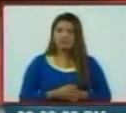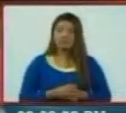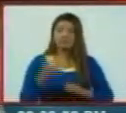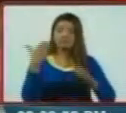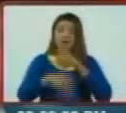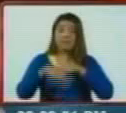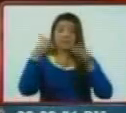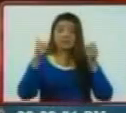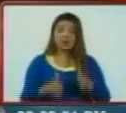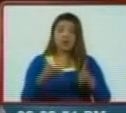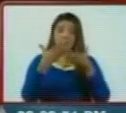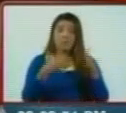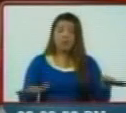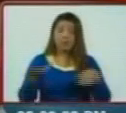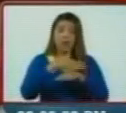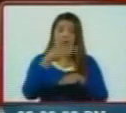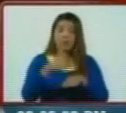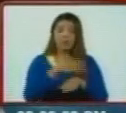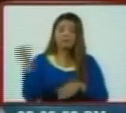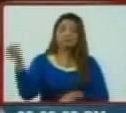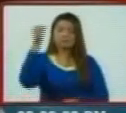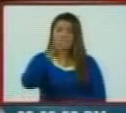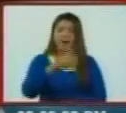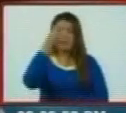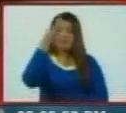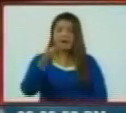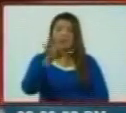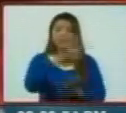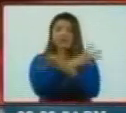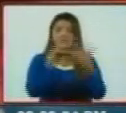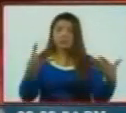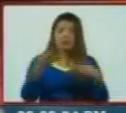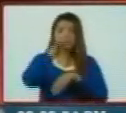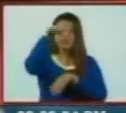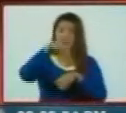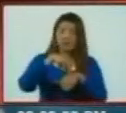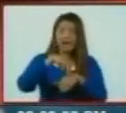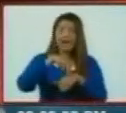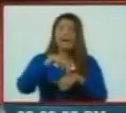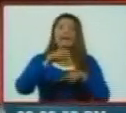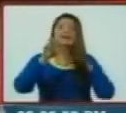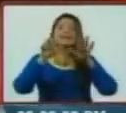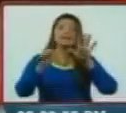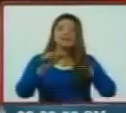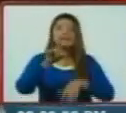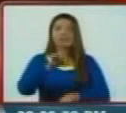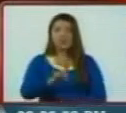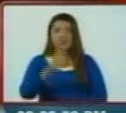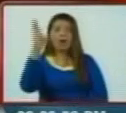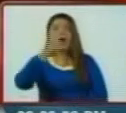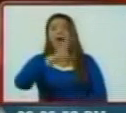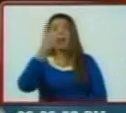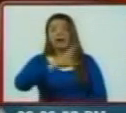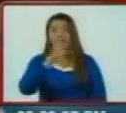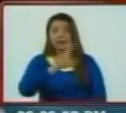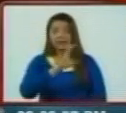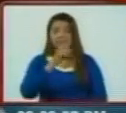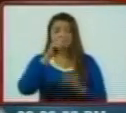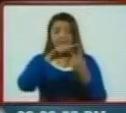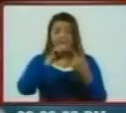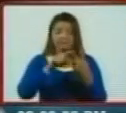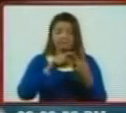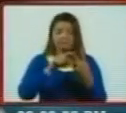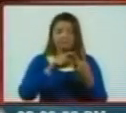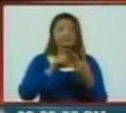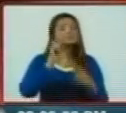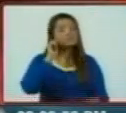Ministerio Público este jueves, fueron designados los fiscales 19 nacional y 61 del área metropolitana de Caracas, Servio Contreras y